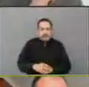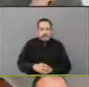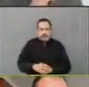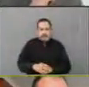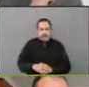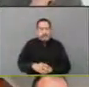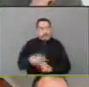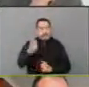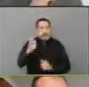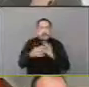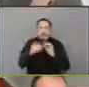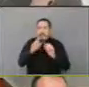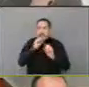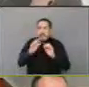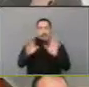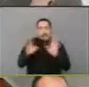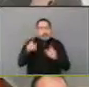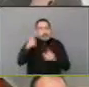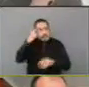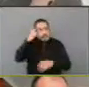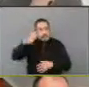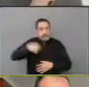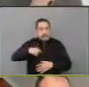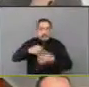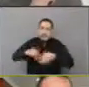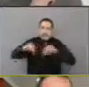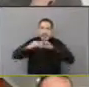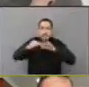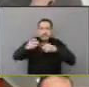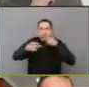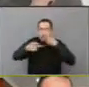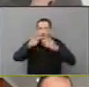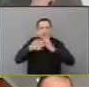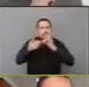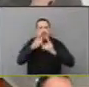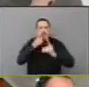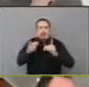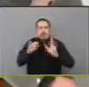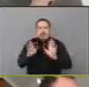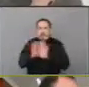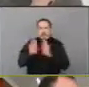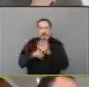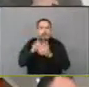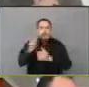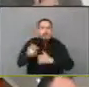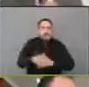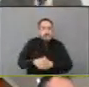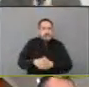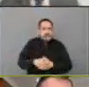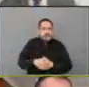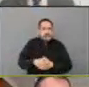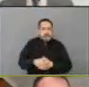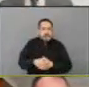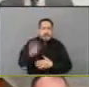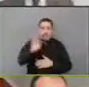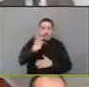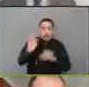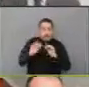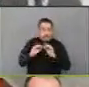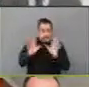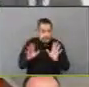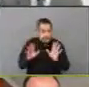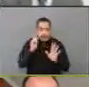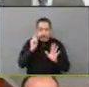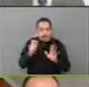Me parece también que es importante agregar en su momento de quedar firme la resolución